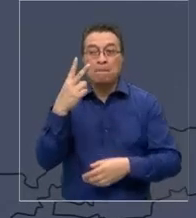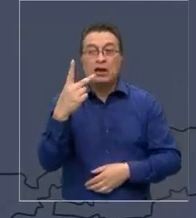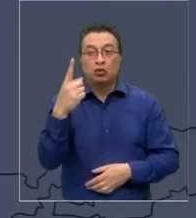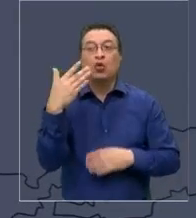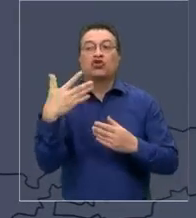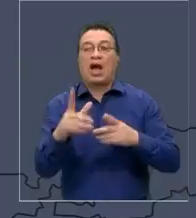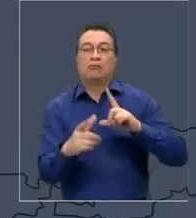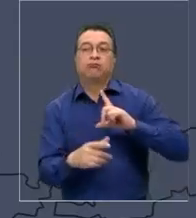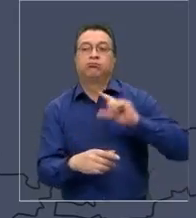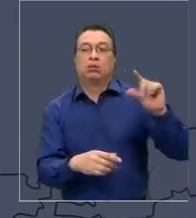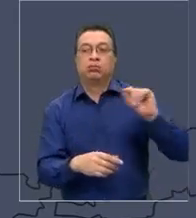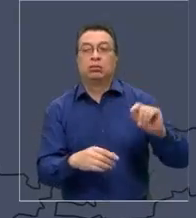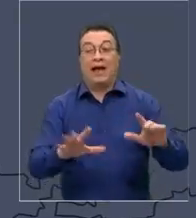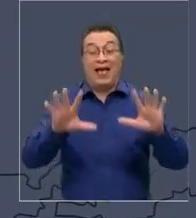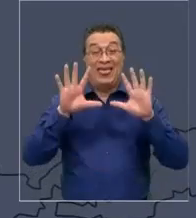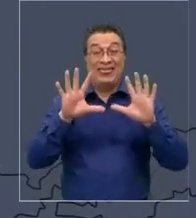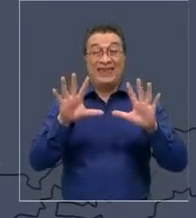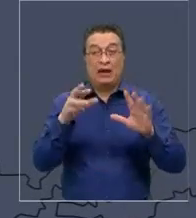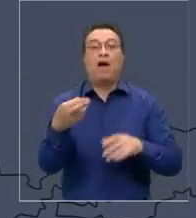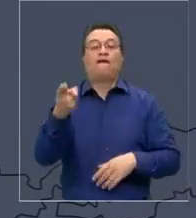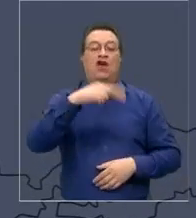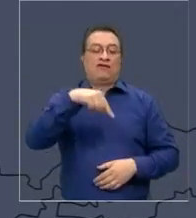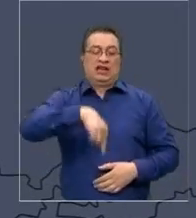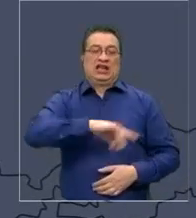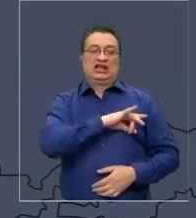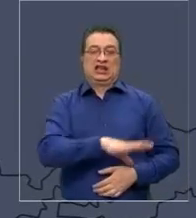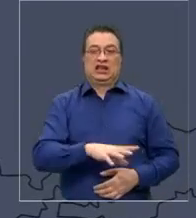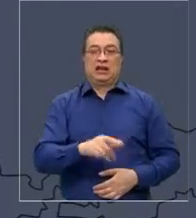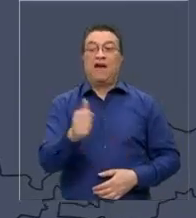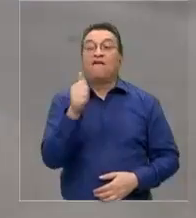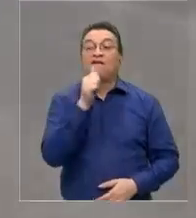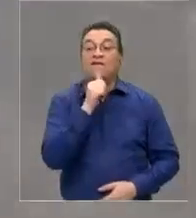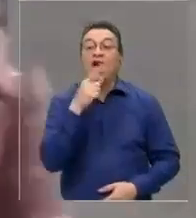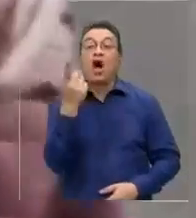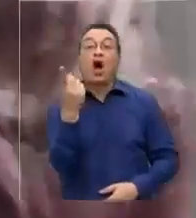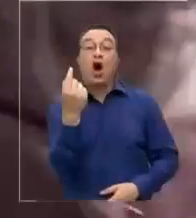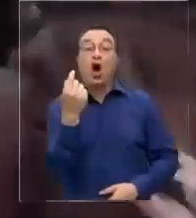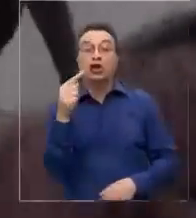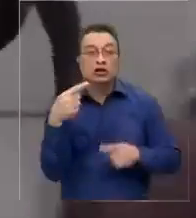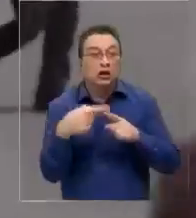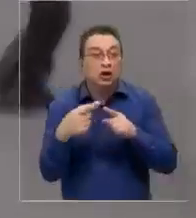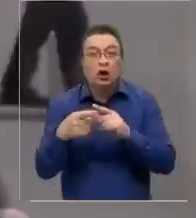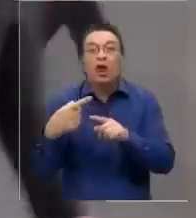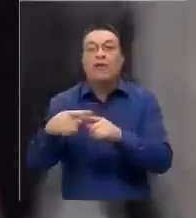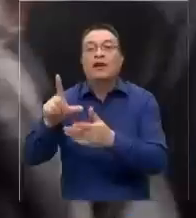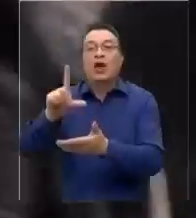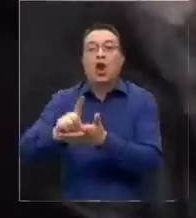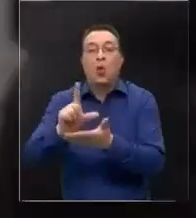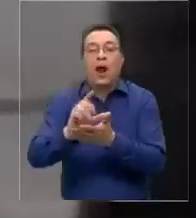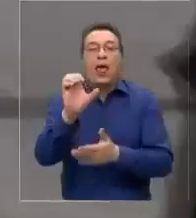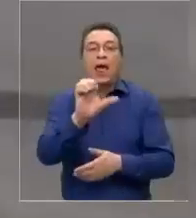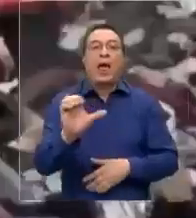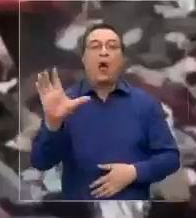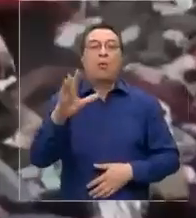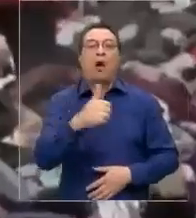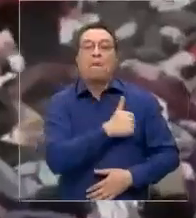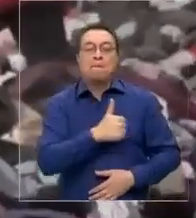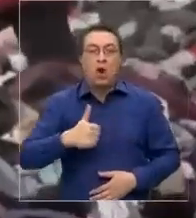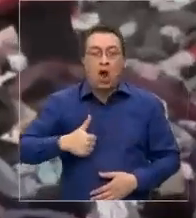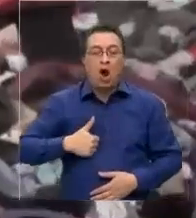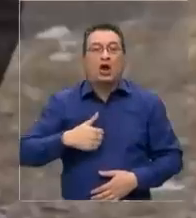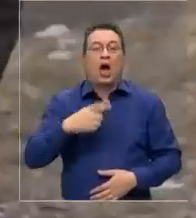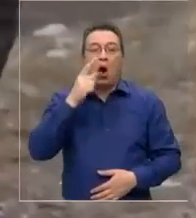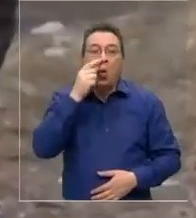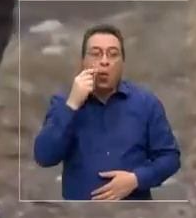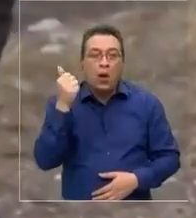dejaron Ucrania, 10 de ellos regresaron a nuestro país y otros 11 han migrado a diferentes lugares de Europa, como Polonia,